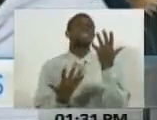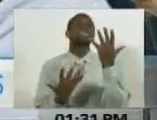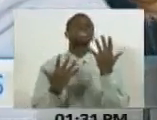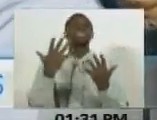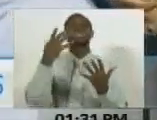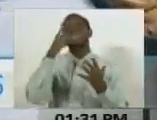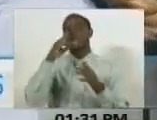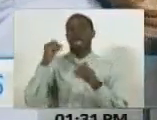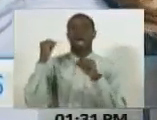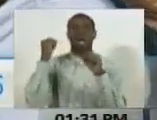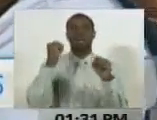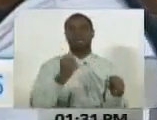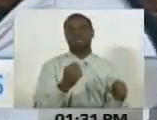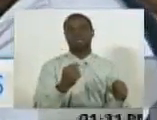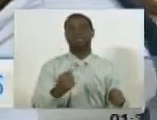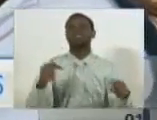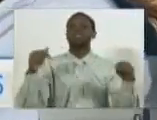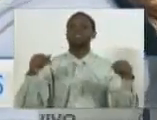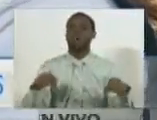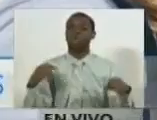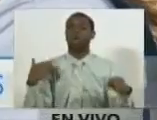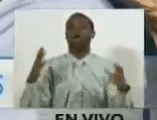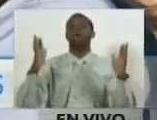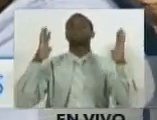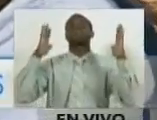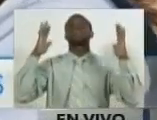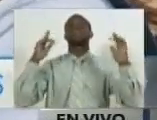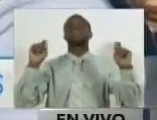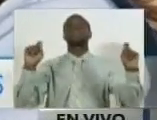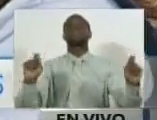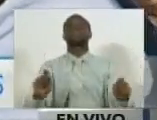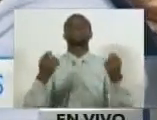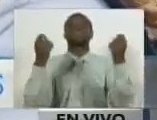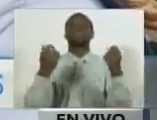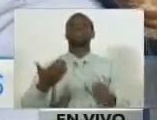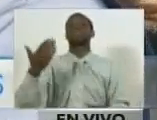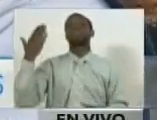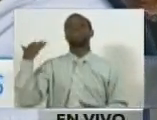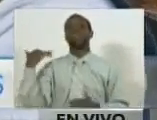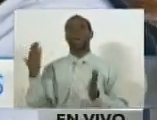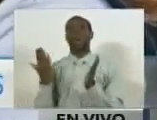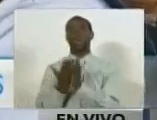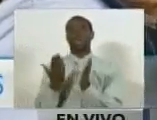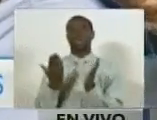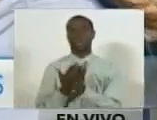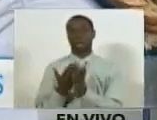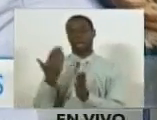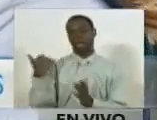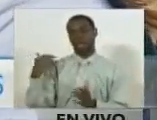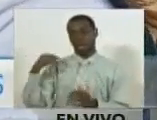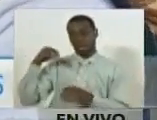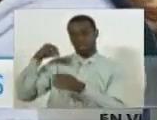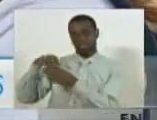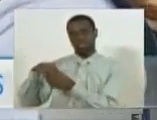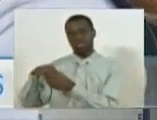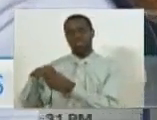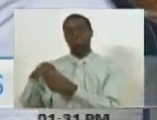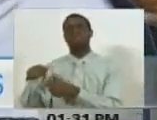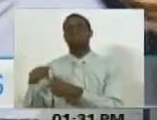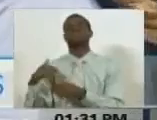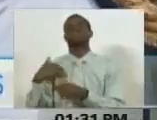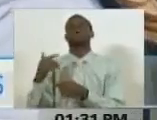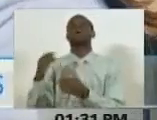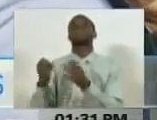años. Y hoy Dios ha hecho justicia. Porque yo me inicié en la Escuela Básica Estadal Maestra Ana Sánchez Colina. Correcto. Escuela que fundó mi